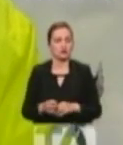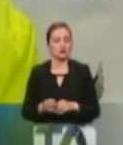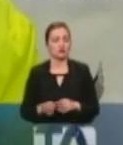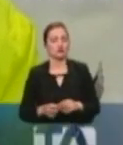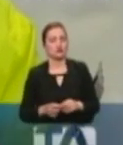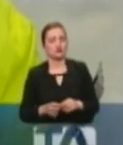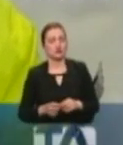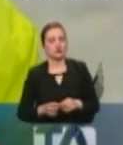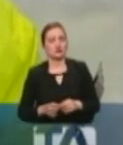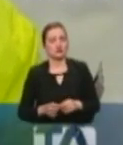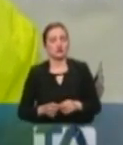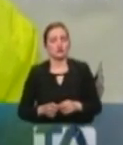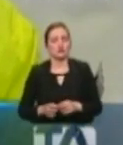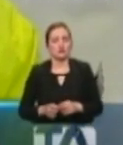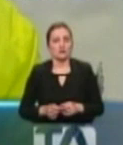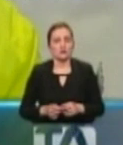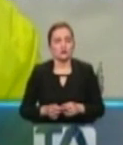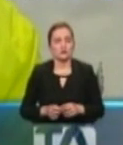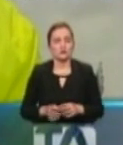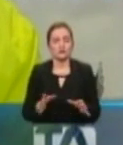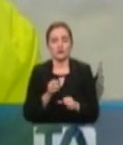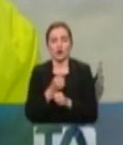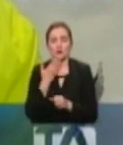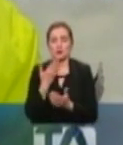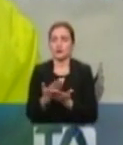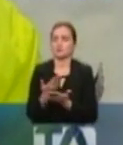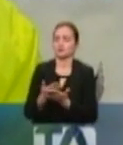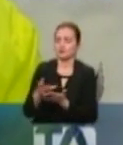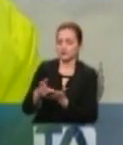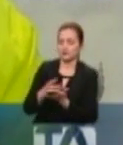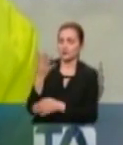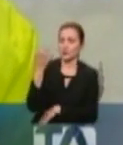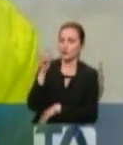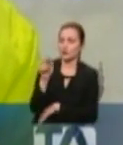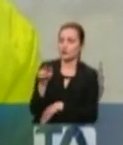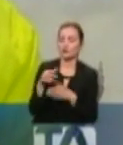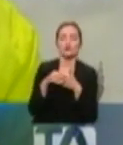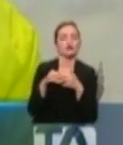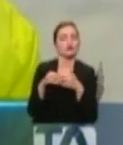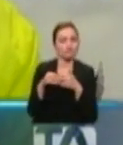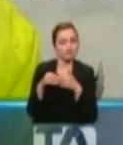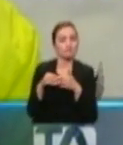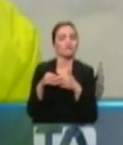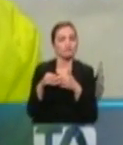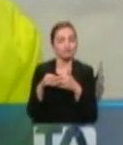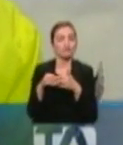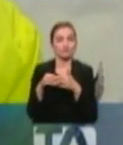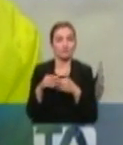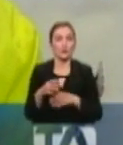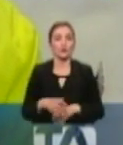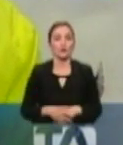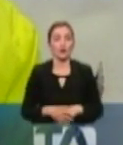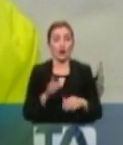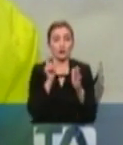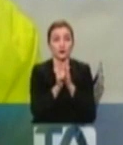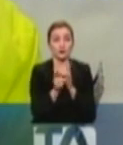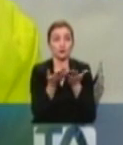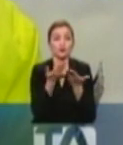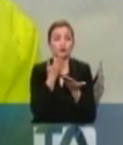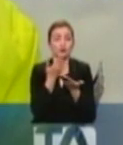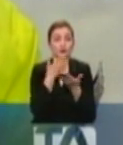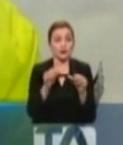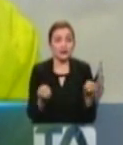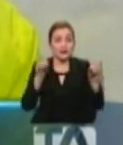lograr el viaje prometido, cobraban la cantidad de $14,000 aproximadamente, que eran depositados